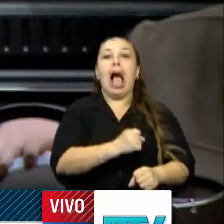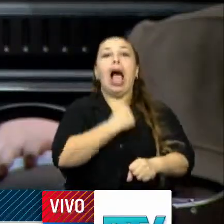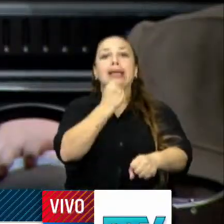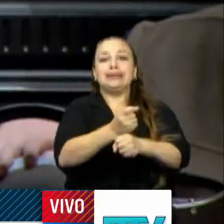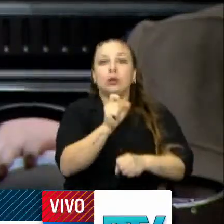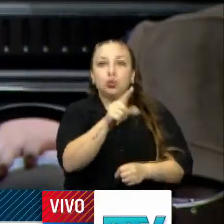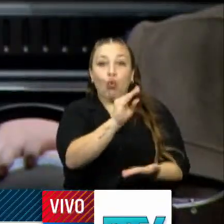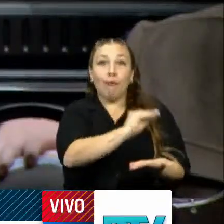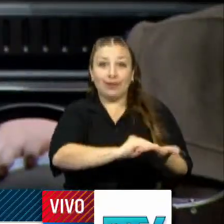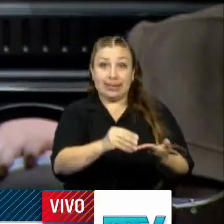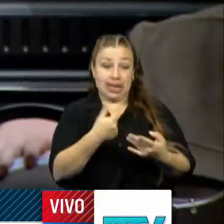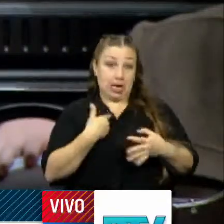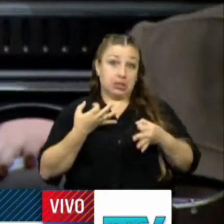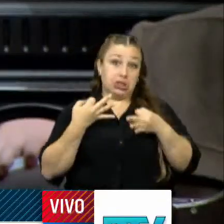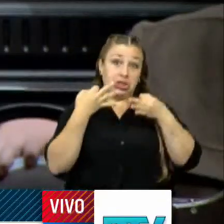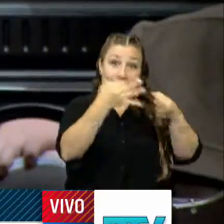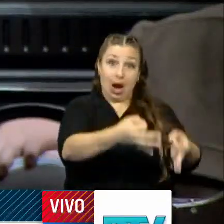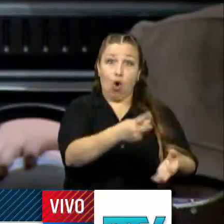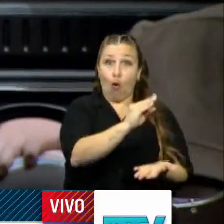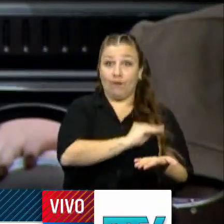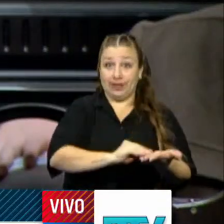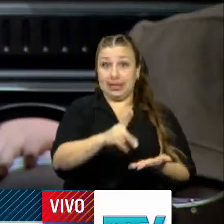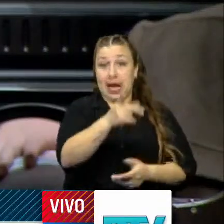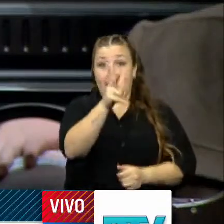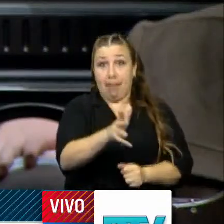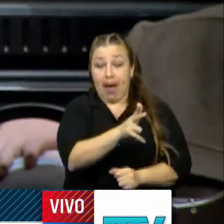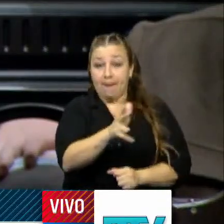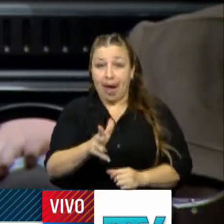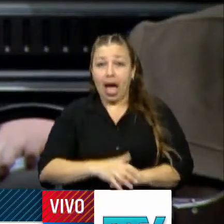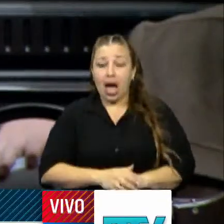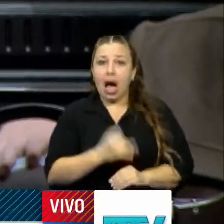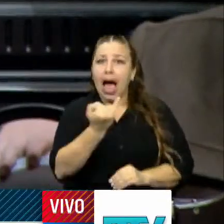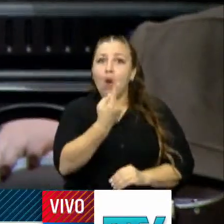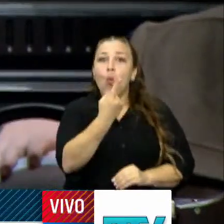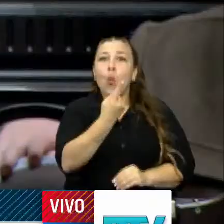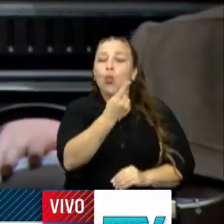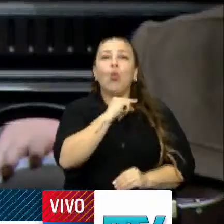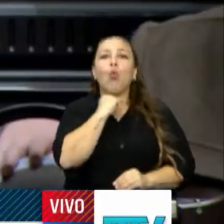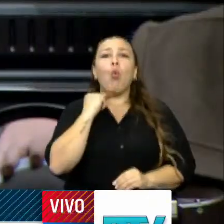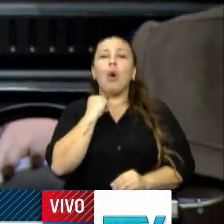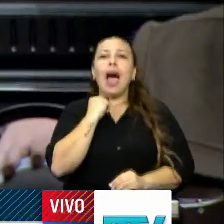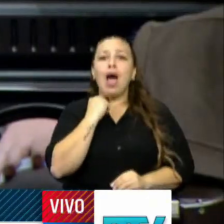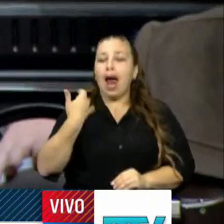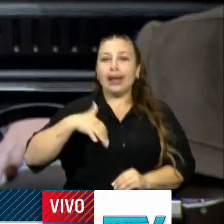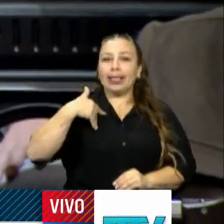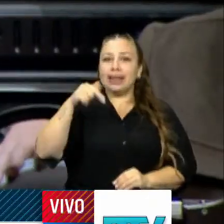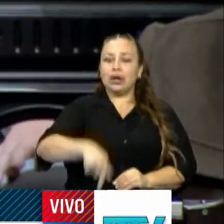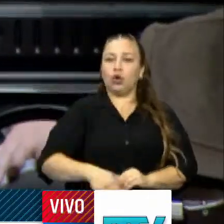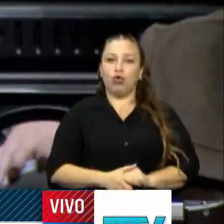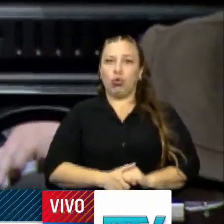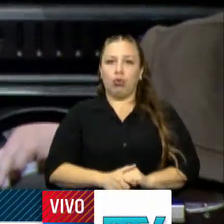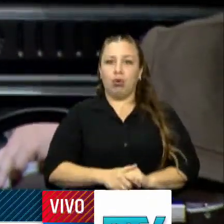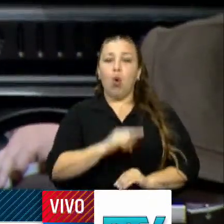en esa oficina, en la oficina del Papa, a un cura argentino, a un cura de barrio.